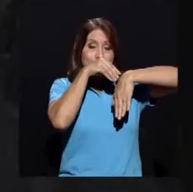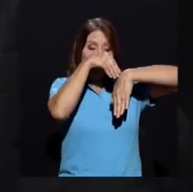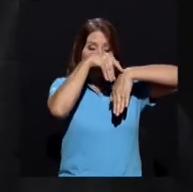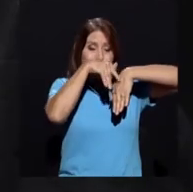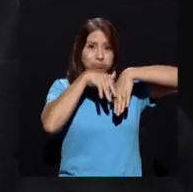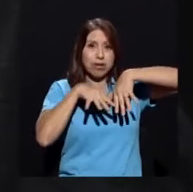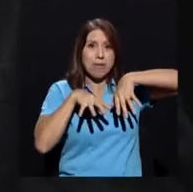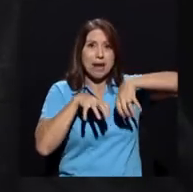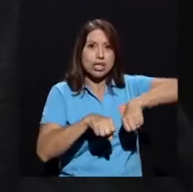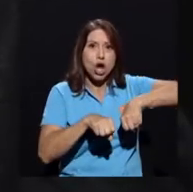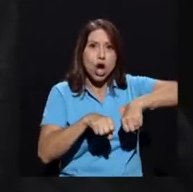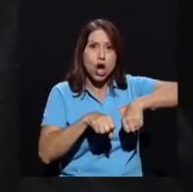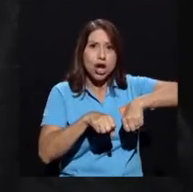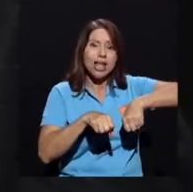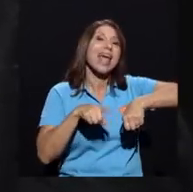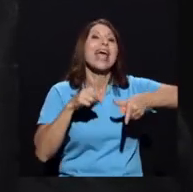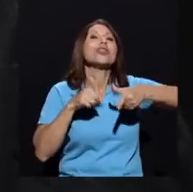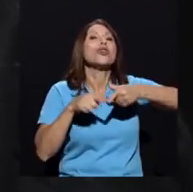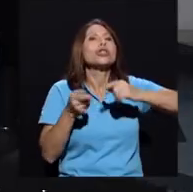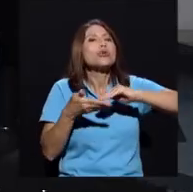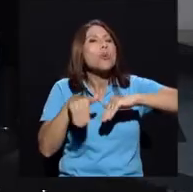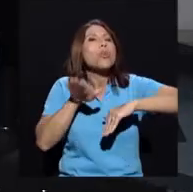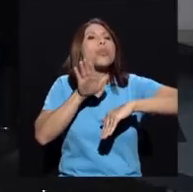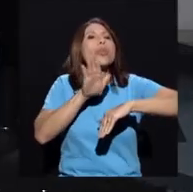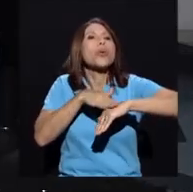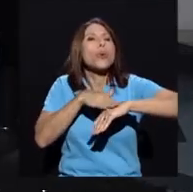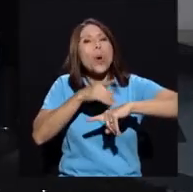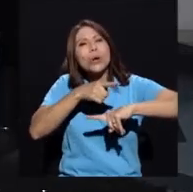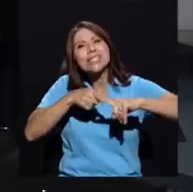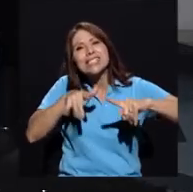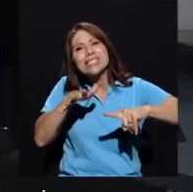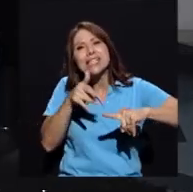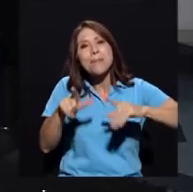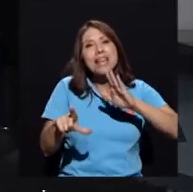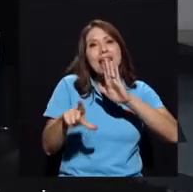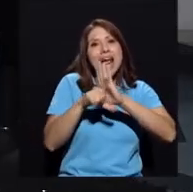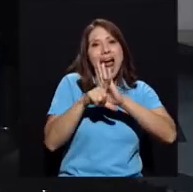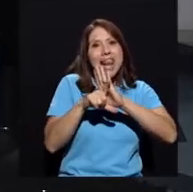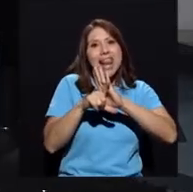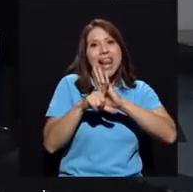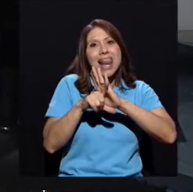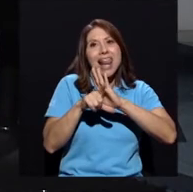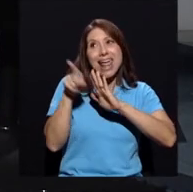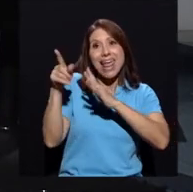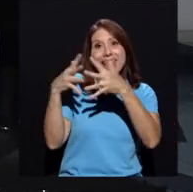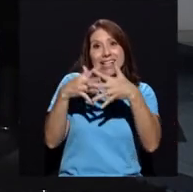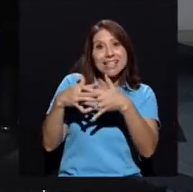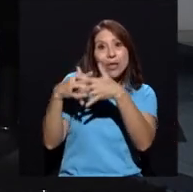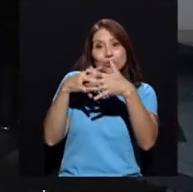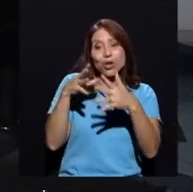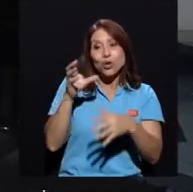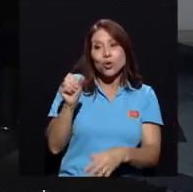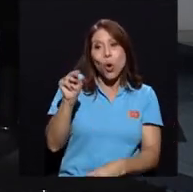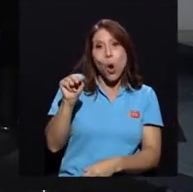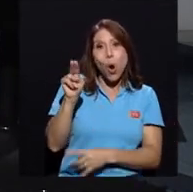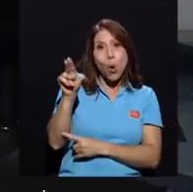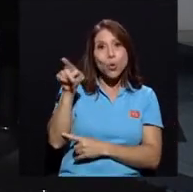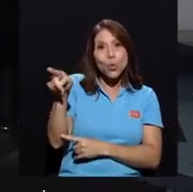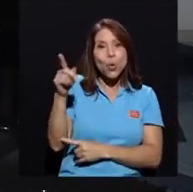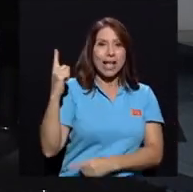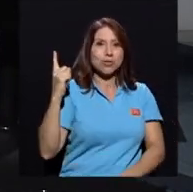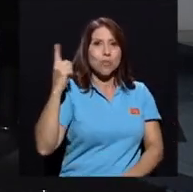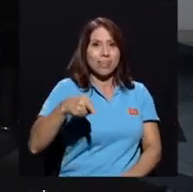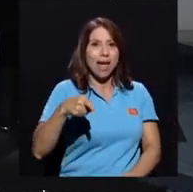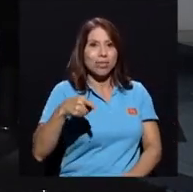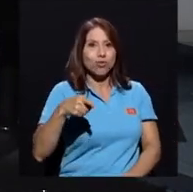truco ahí de carácter semilegal, las Naciones Unidas hacen un mandato de detener